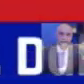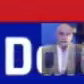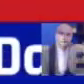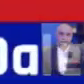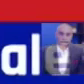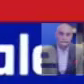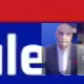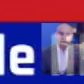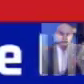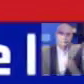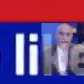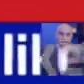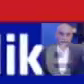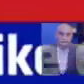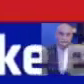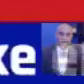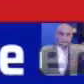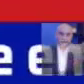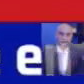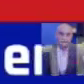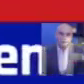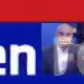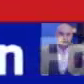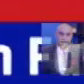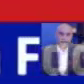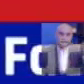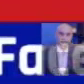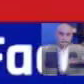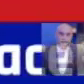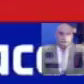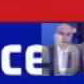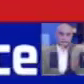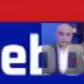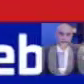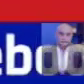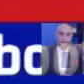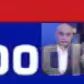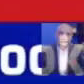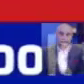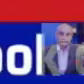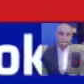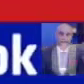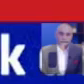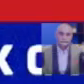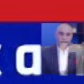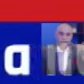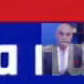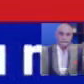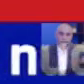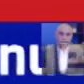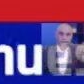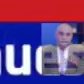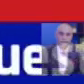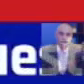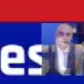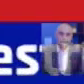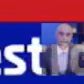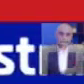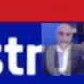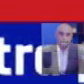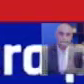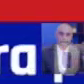billullo, tanto que ese gusto por el poderoso caballero que es Don Dinero lo llevó a asociarse con el